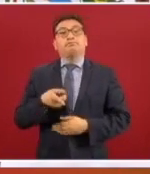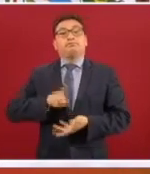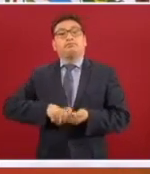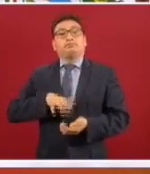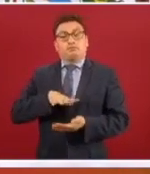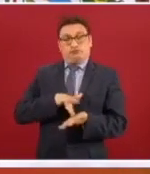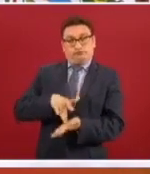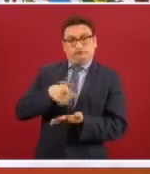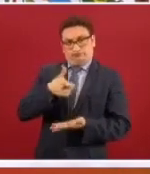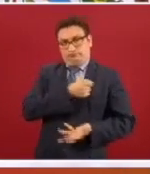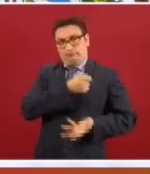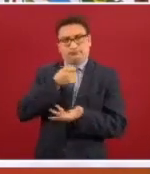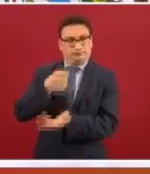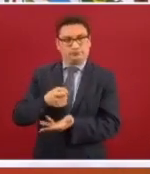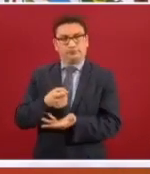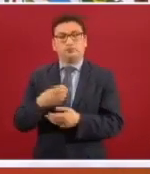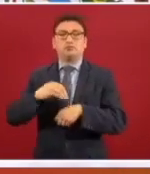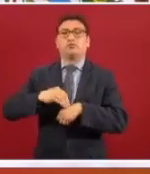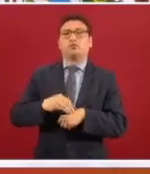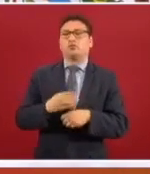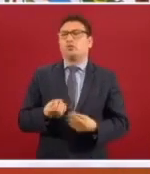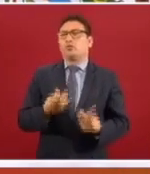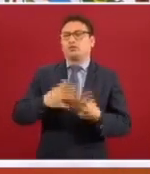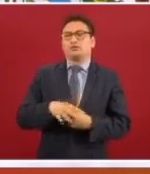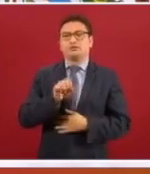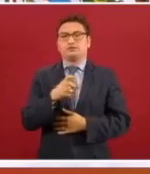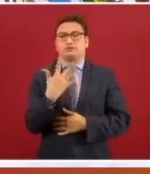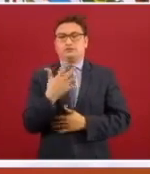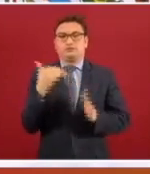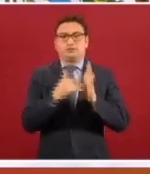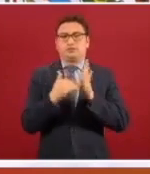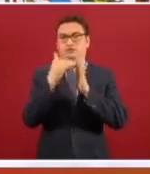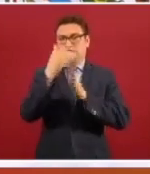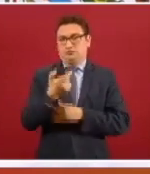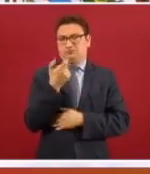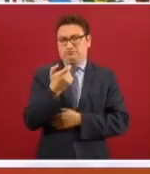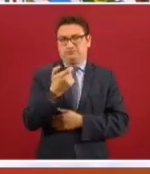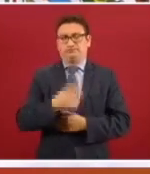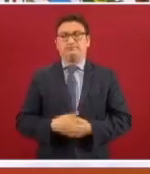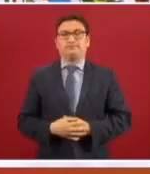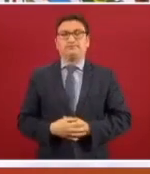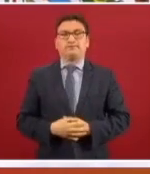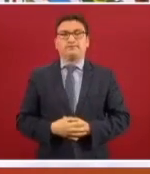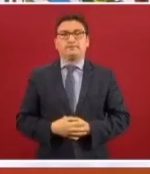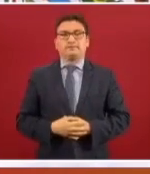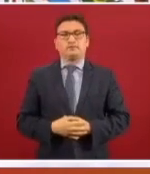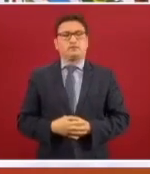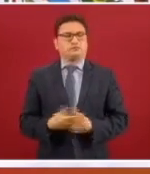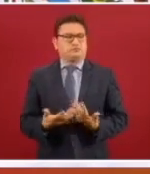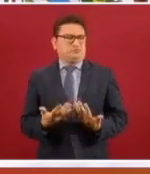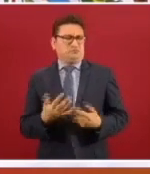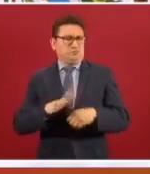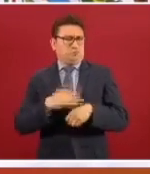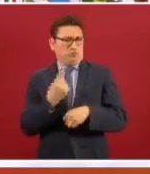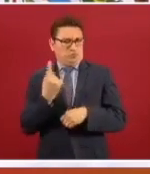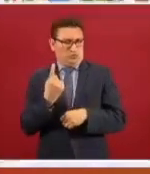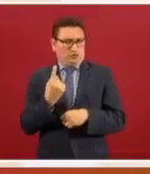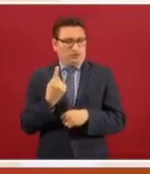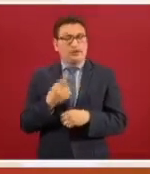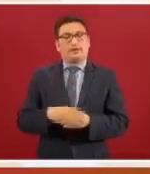recurso extra de 65 mil millones de pesos, porque se le